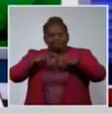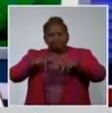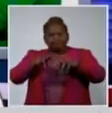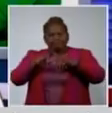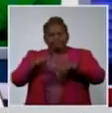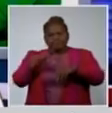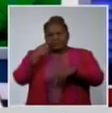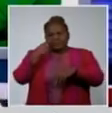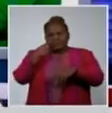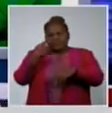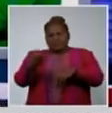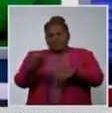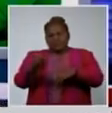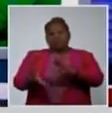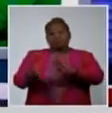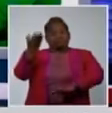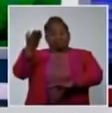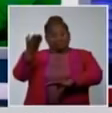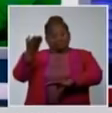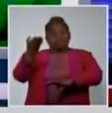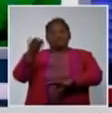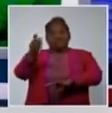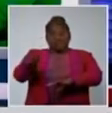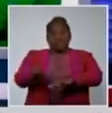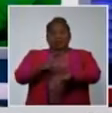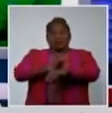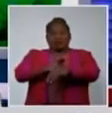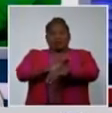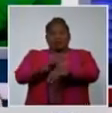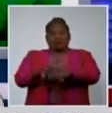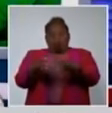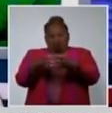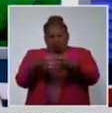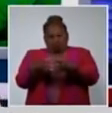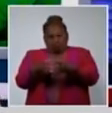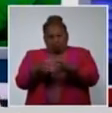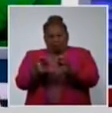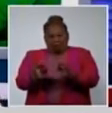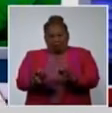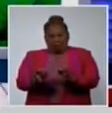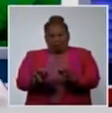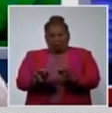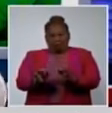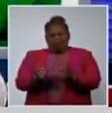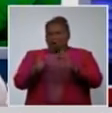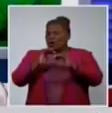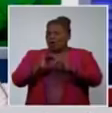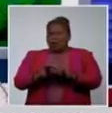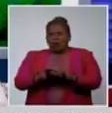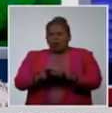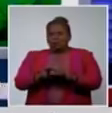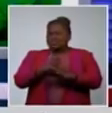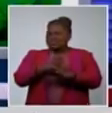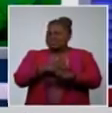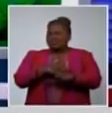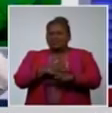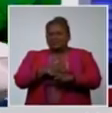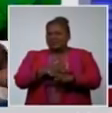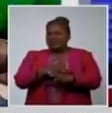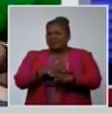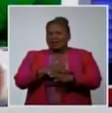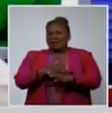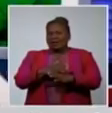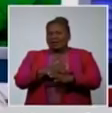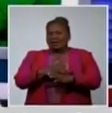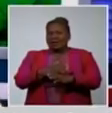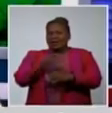pronuncia es un instrumento que no quiero poder necesariamente en ocasiones pero no necesariamente con una